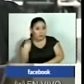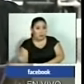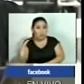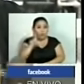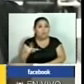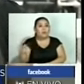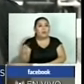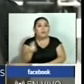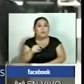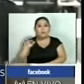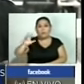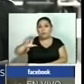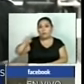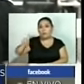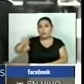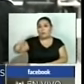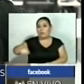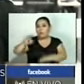confirman